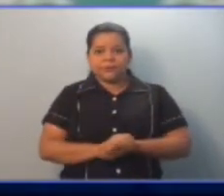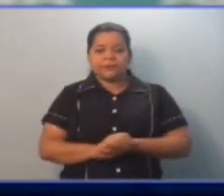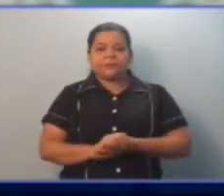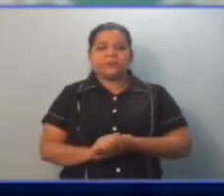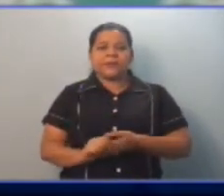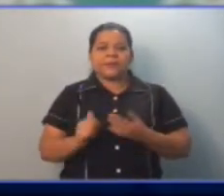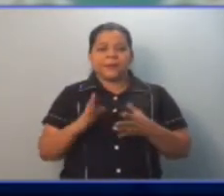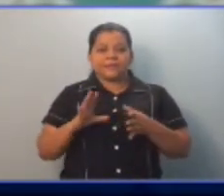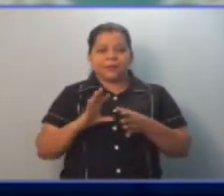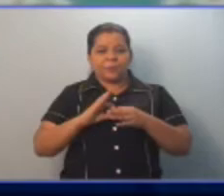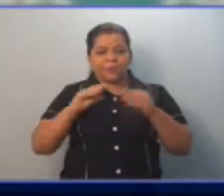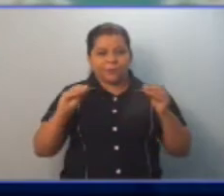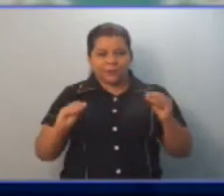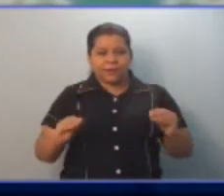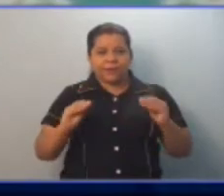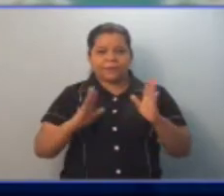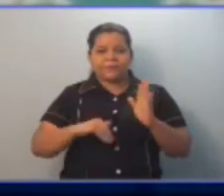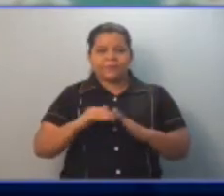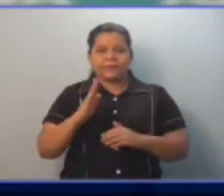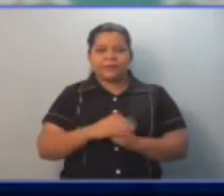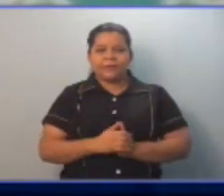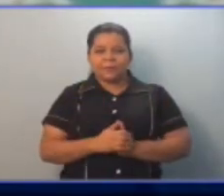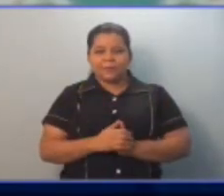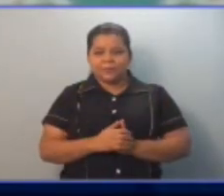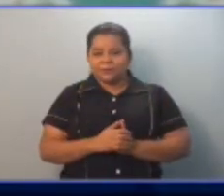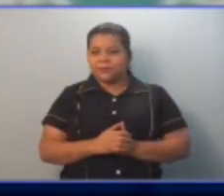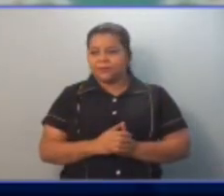que ni siquiera ha sido